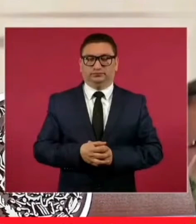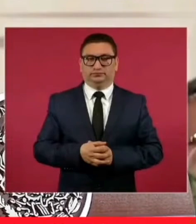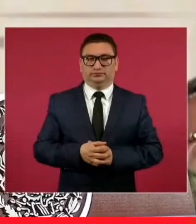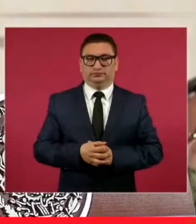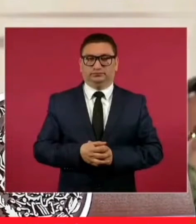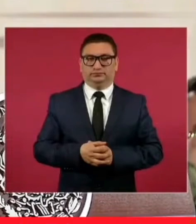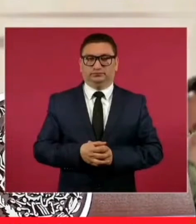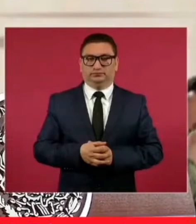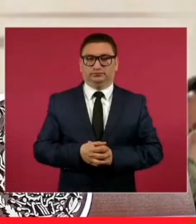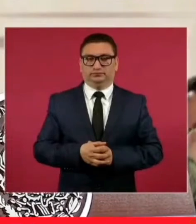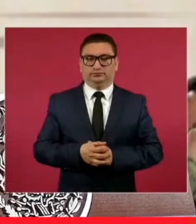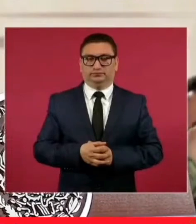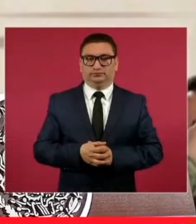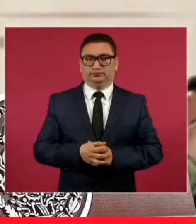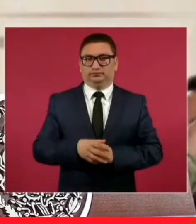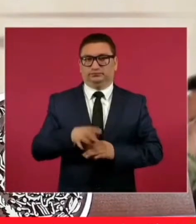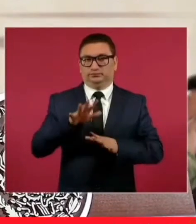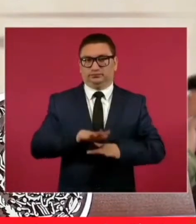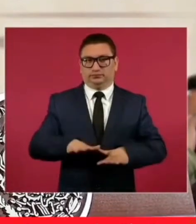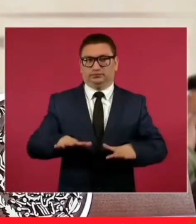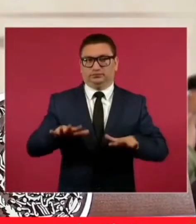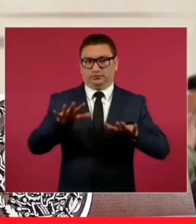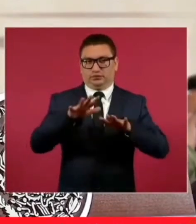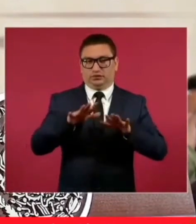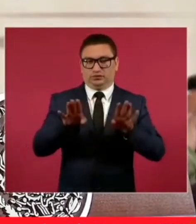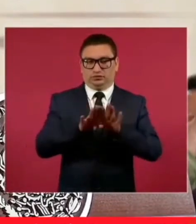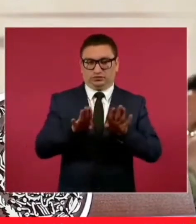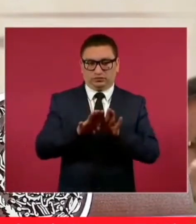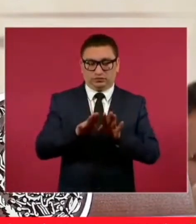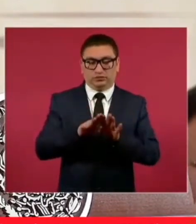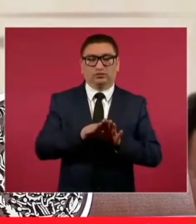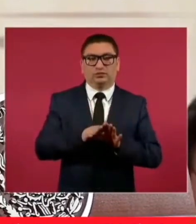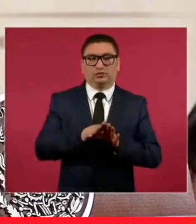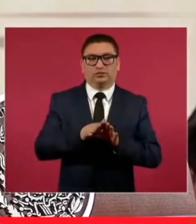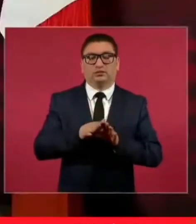la parte de Tamaulipas,